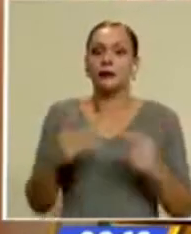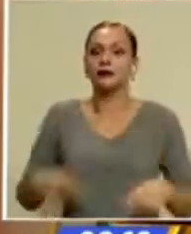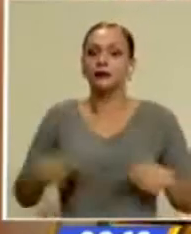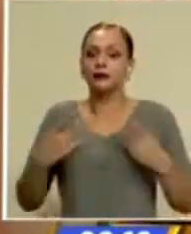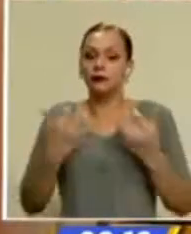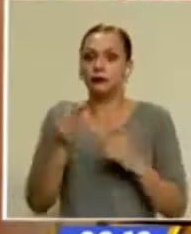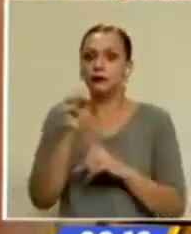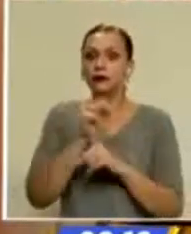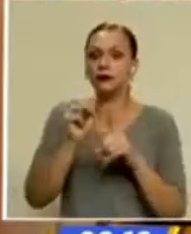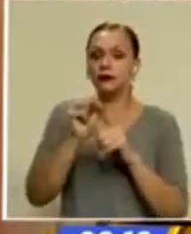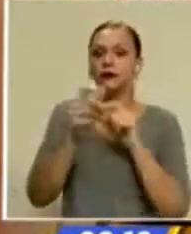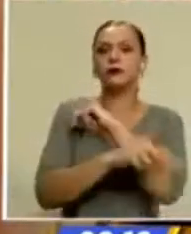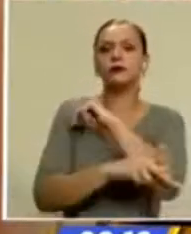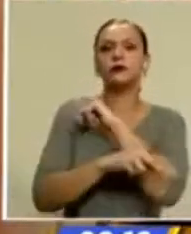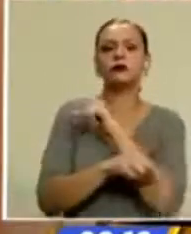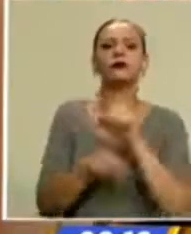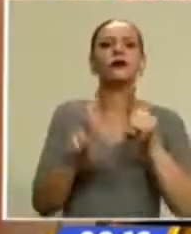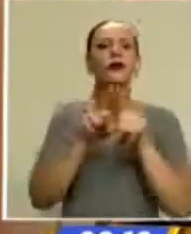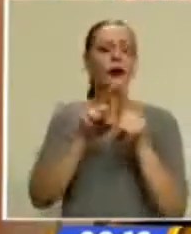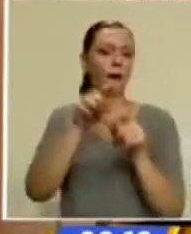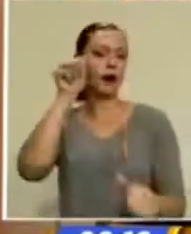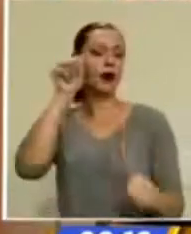esta situación país,